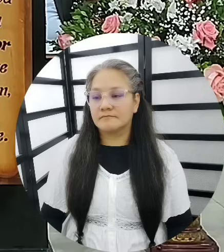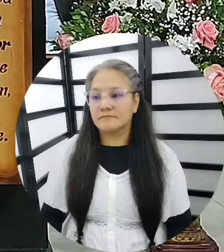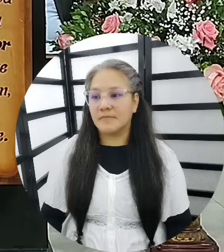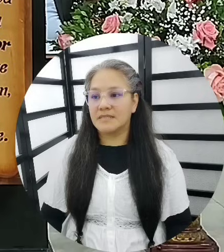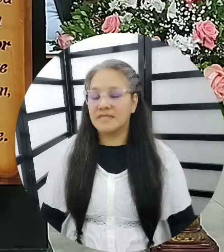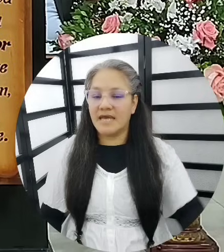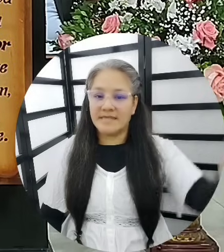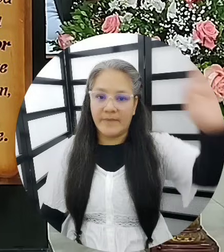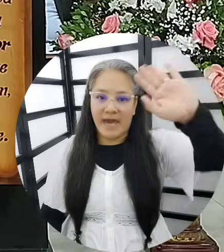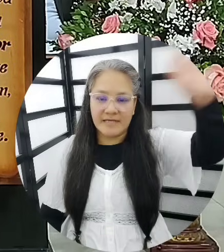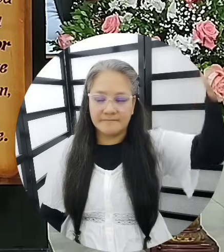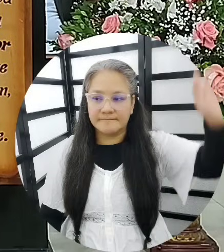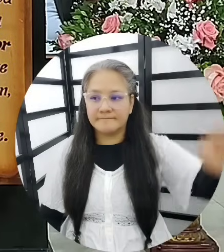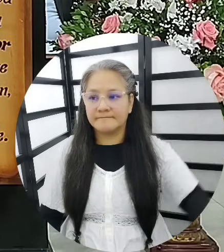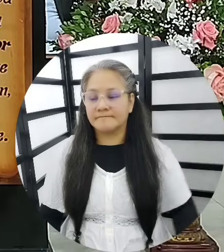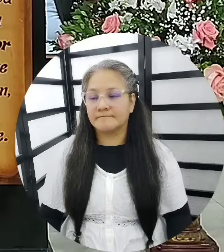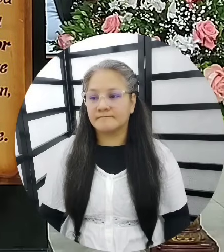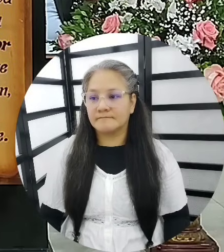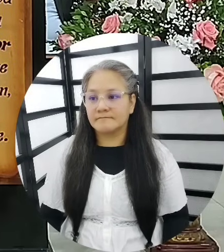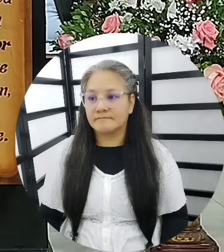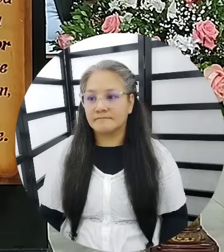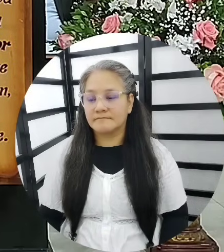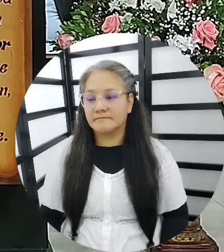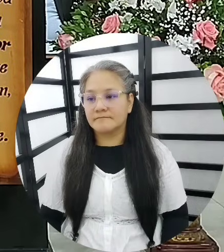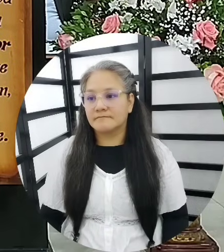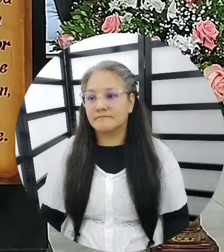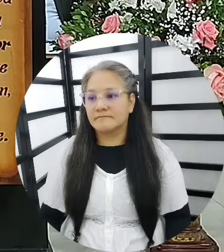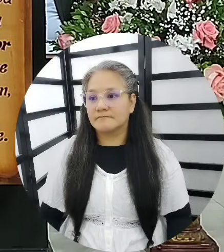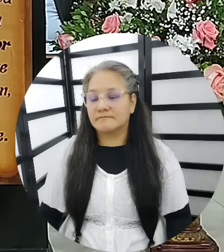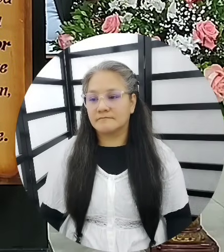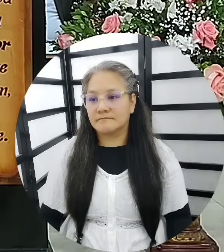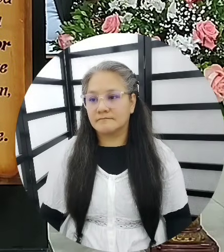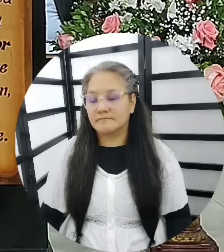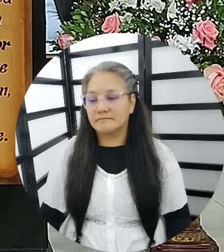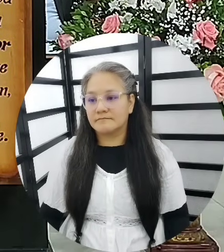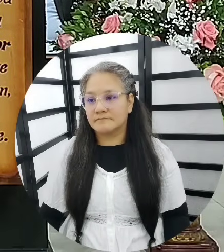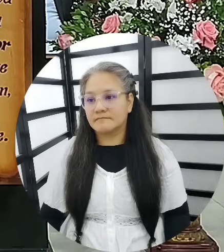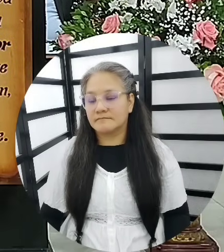busquemos. Gloria a Jesús. En Proverbios 8,